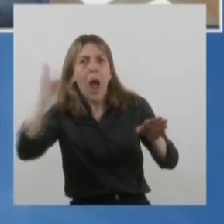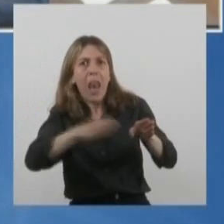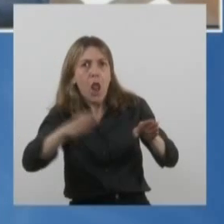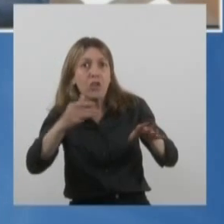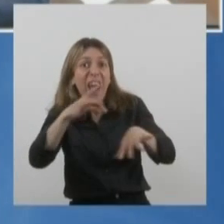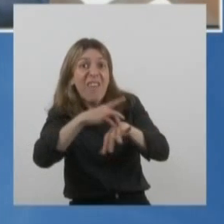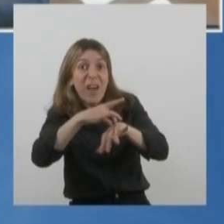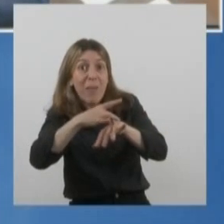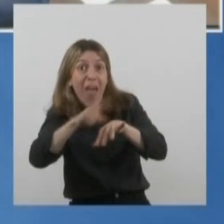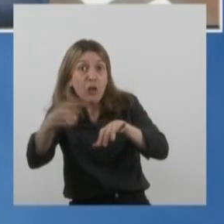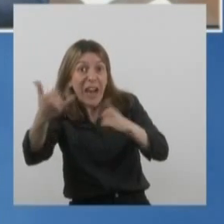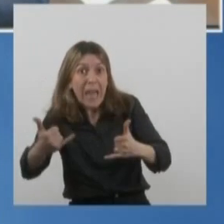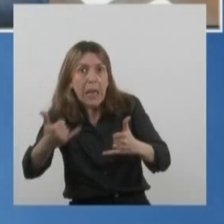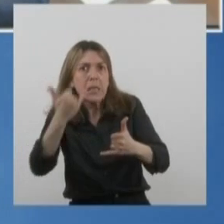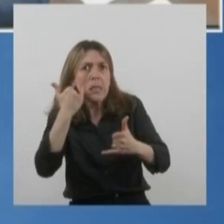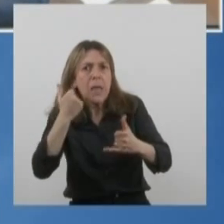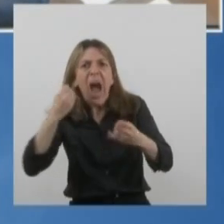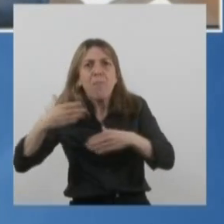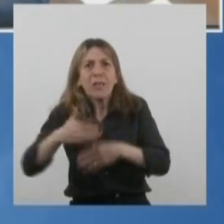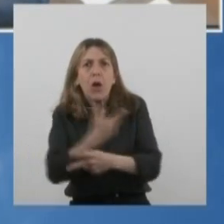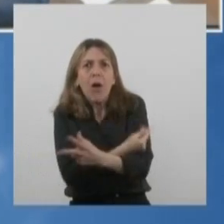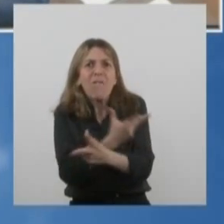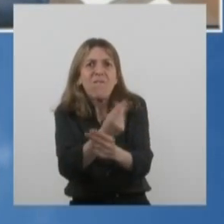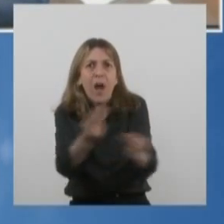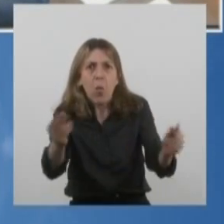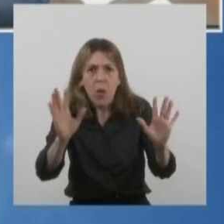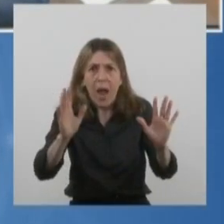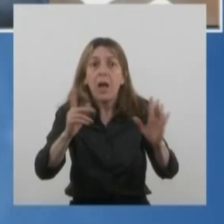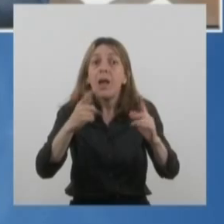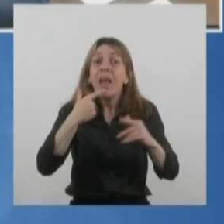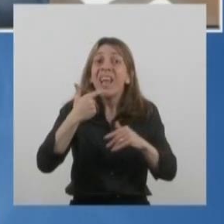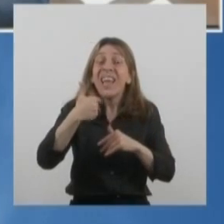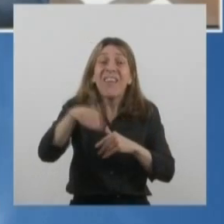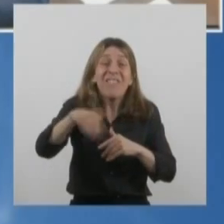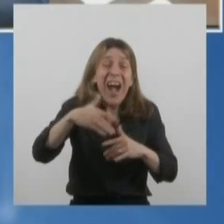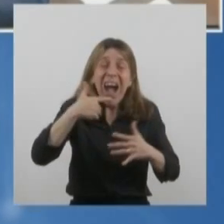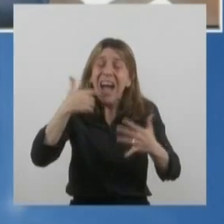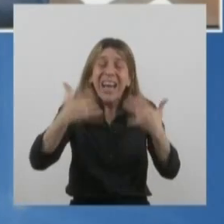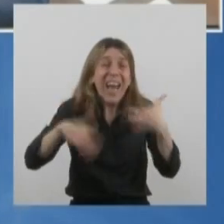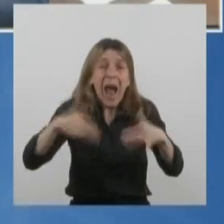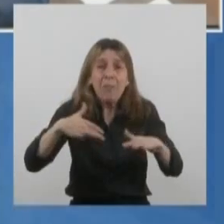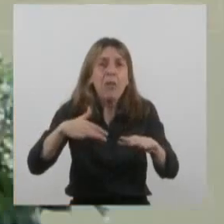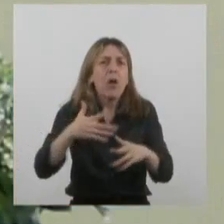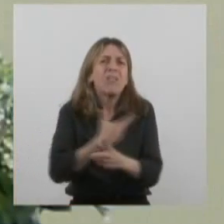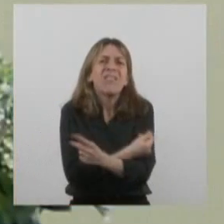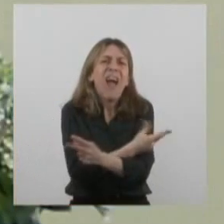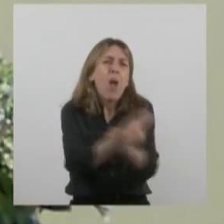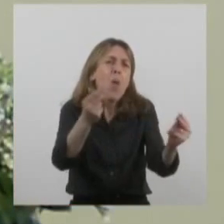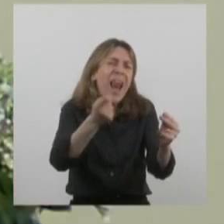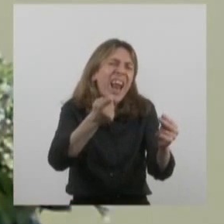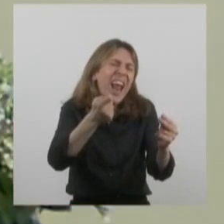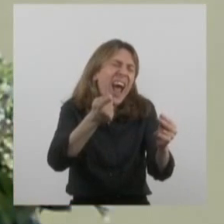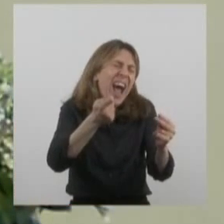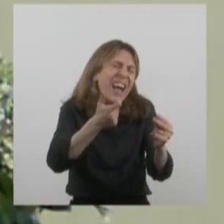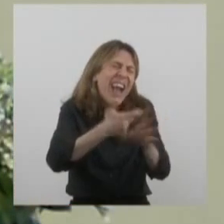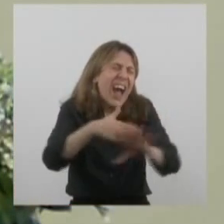prevalentes. ¿Y qué es lo que buscamos? Cuanto antes vacunar a la mayor cantidad de argentinos. Ya